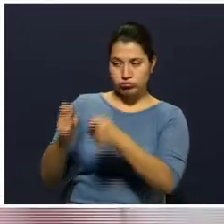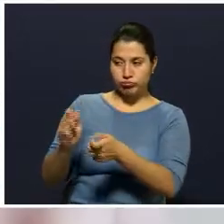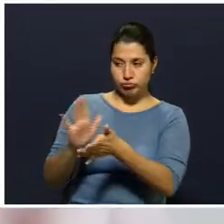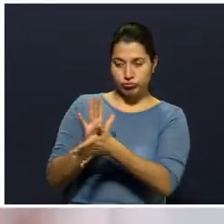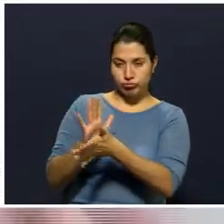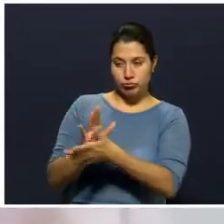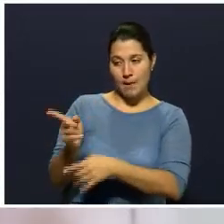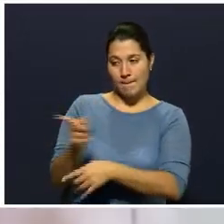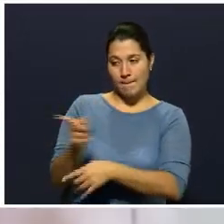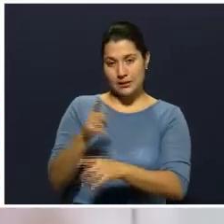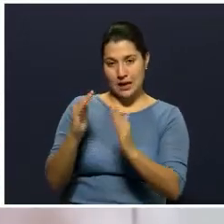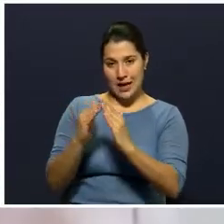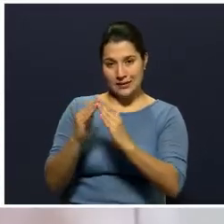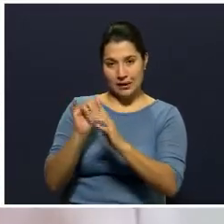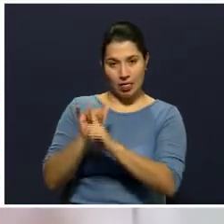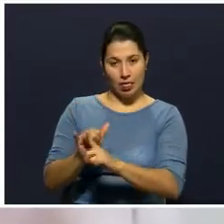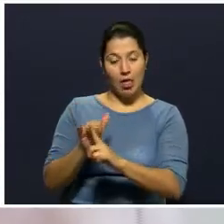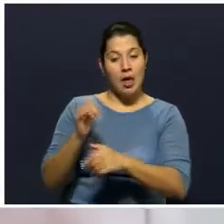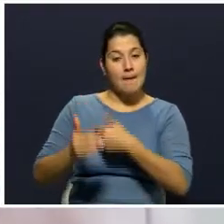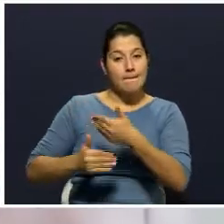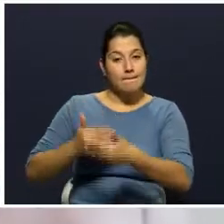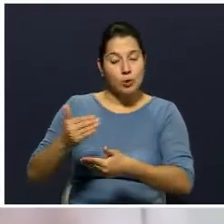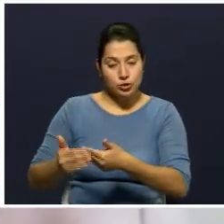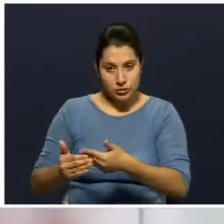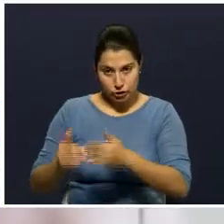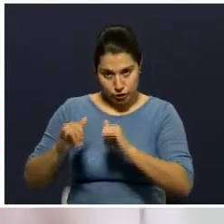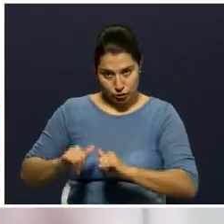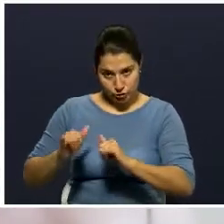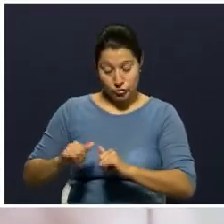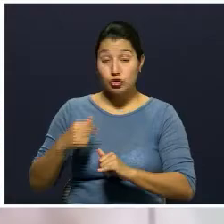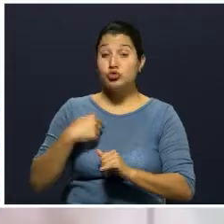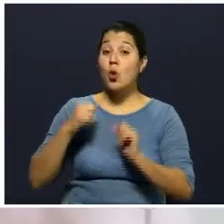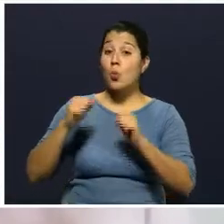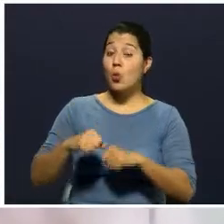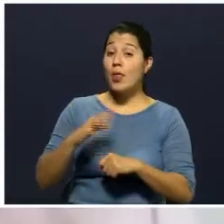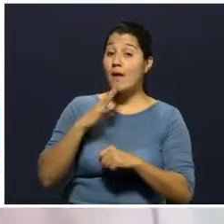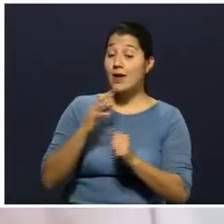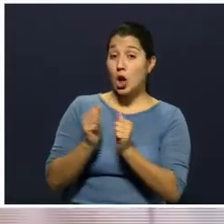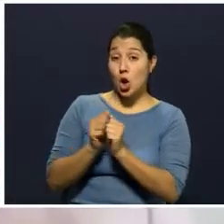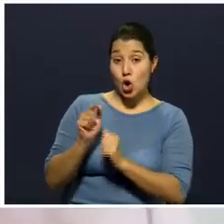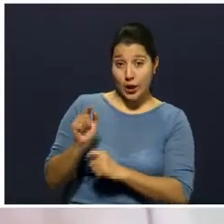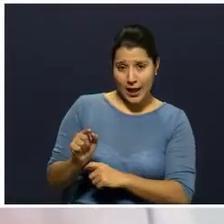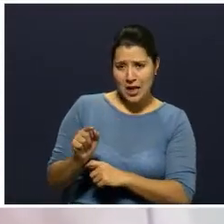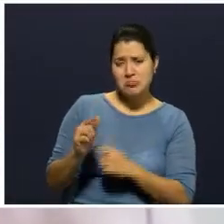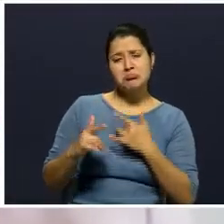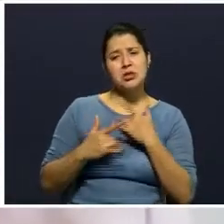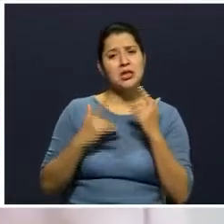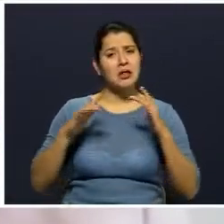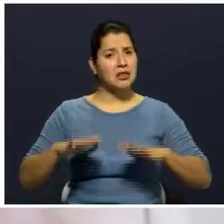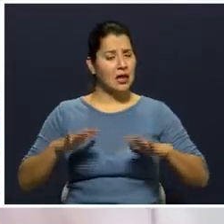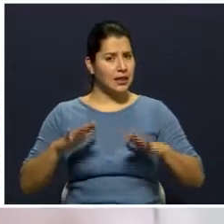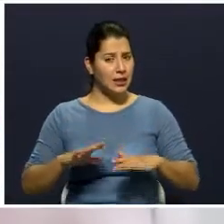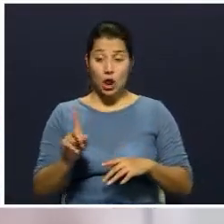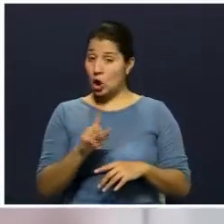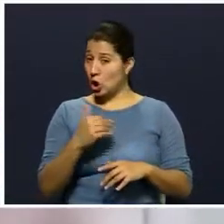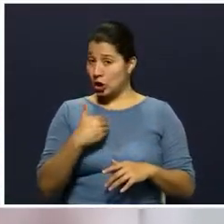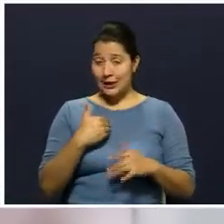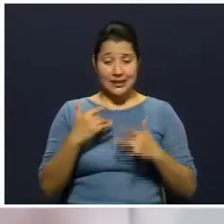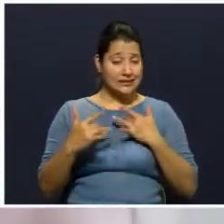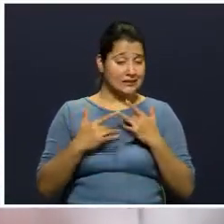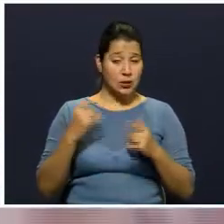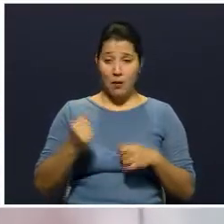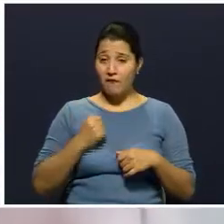casa a empezar su proceso de recuperación. Yo tuve oportunidad de comunicarme con él en ese momento, él estaba tranquilo, no tenía